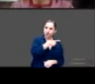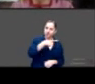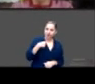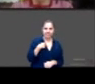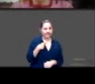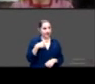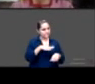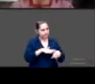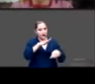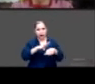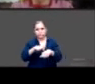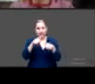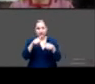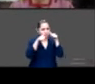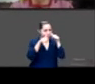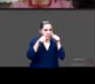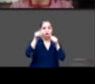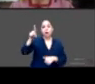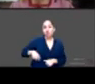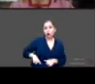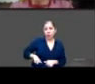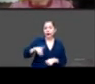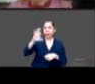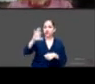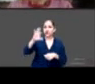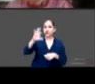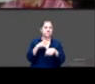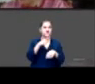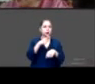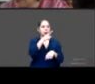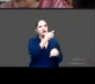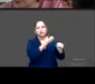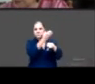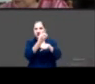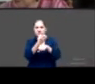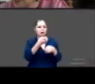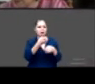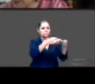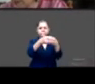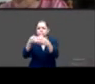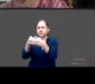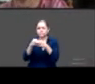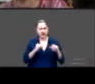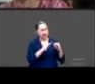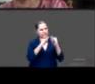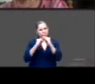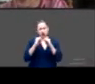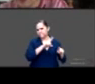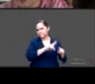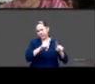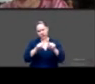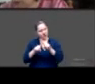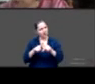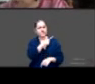nivel federal con el resto de compañeras e instituciones y al nivel trabajar también a nivel